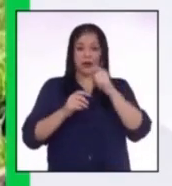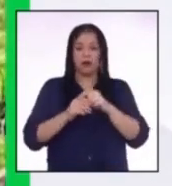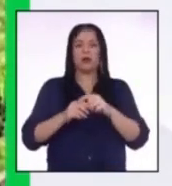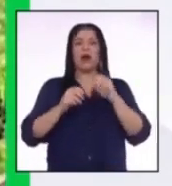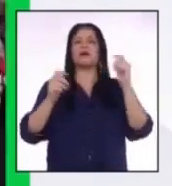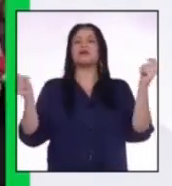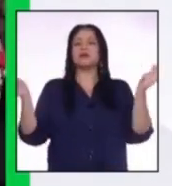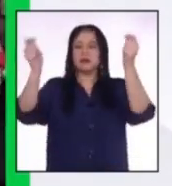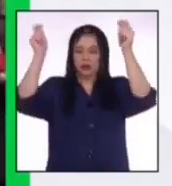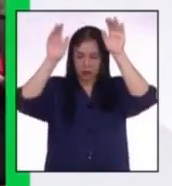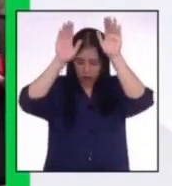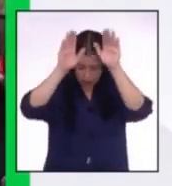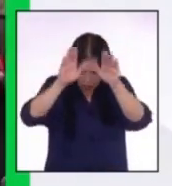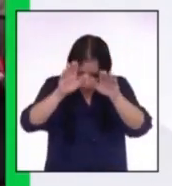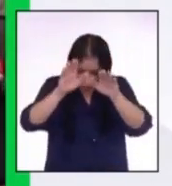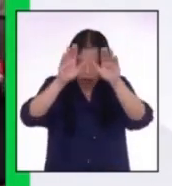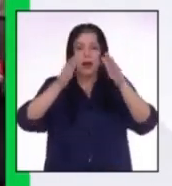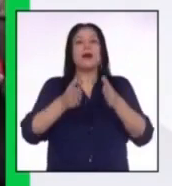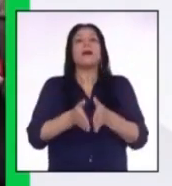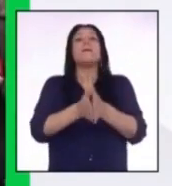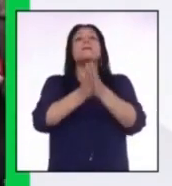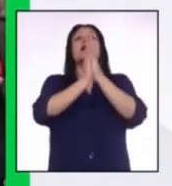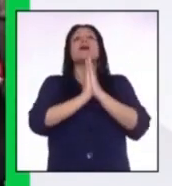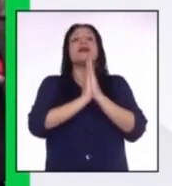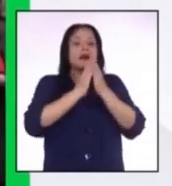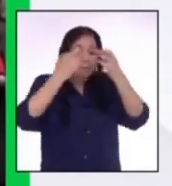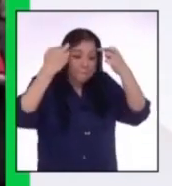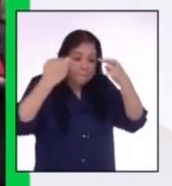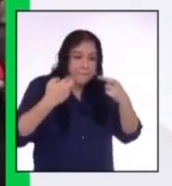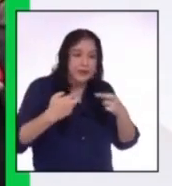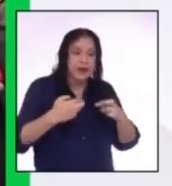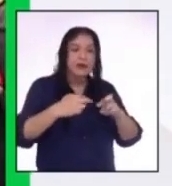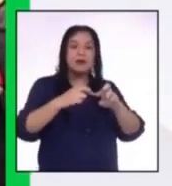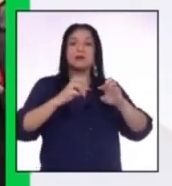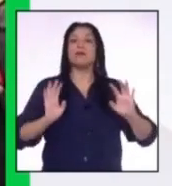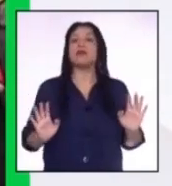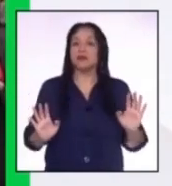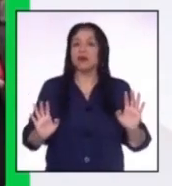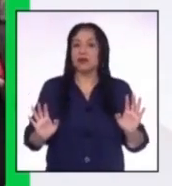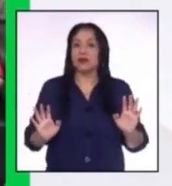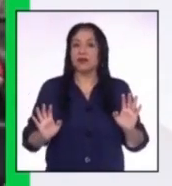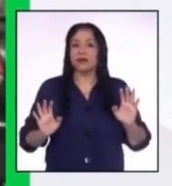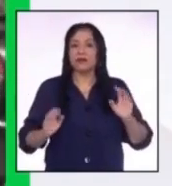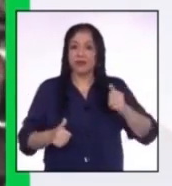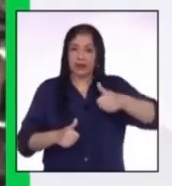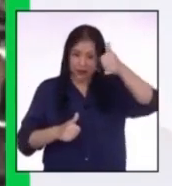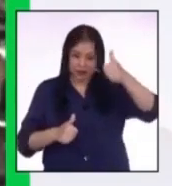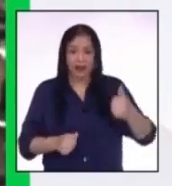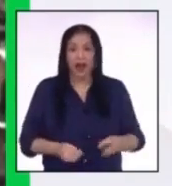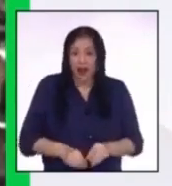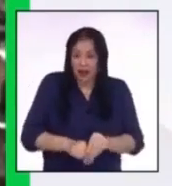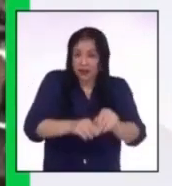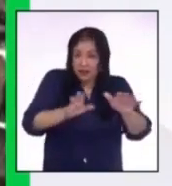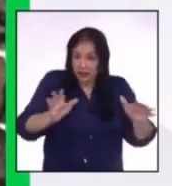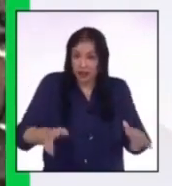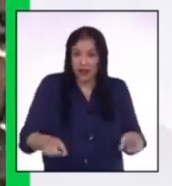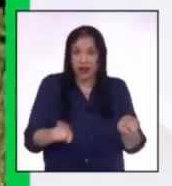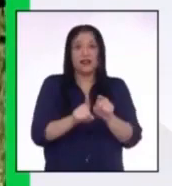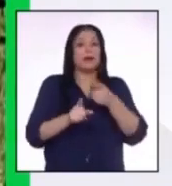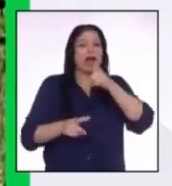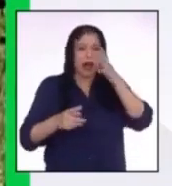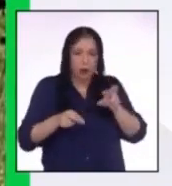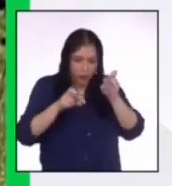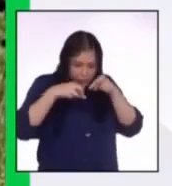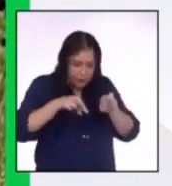la chaya para pedir el permiso a los apostó telares de tipo a la pachamama y a la madre